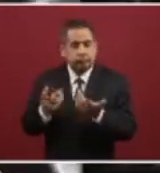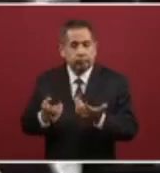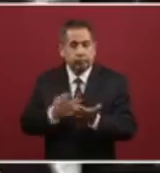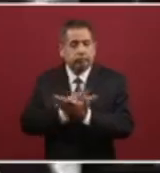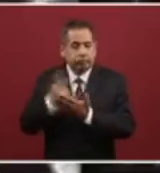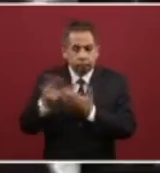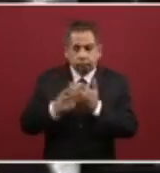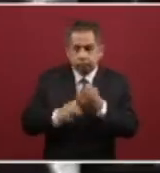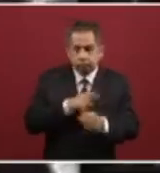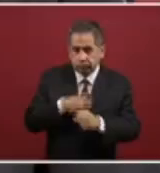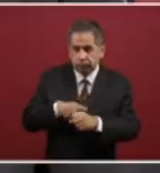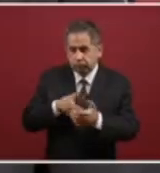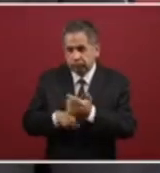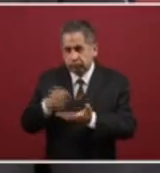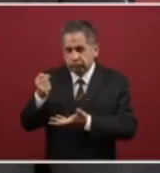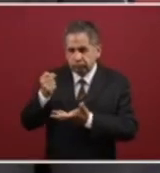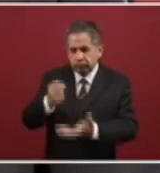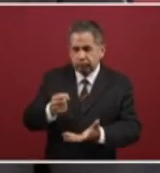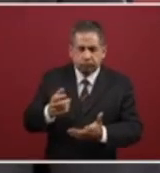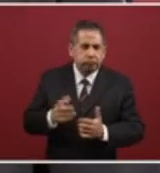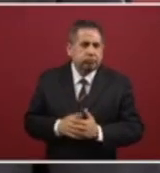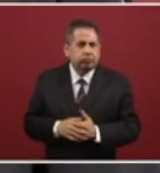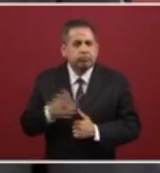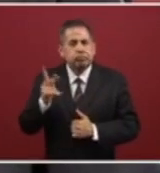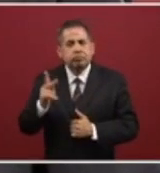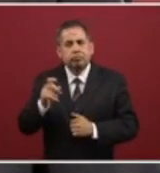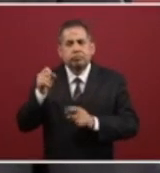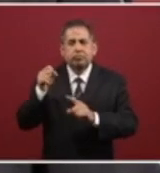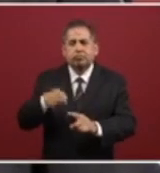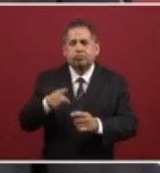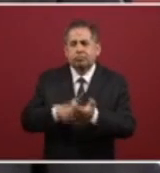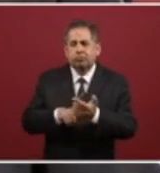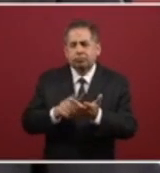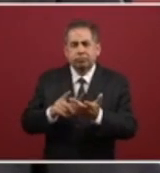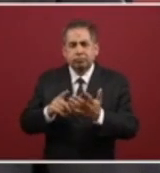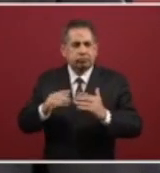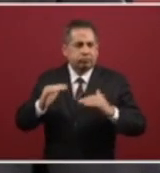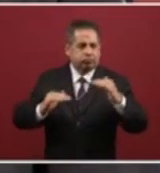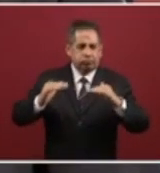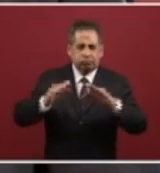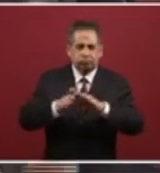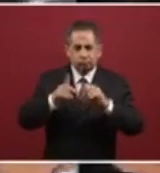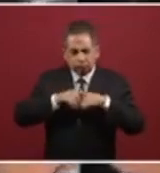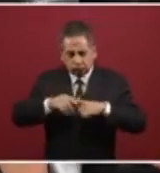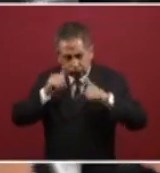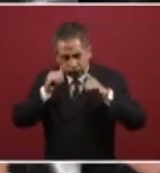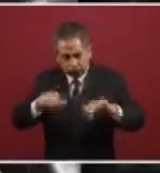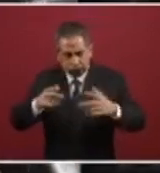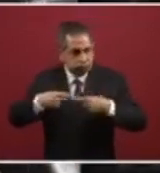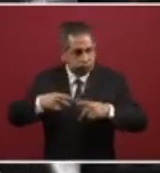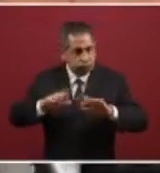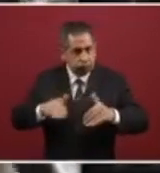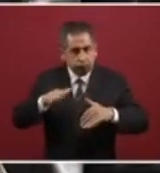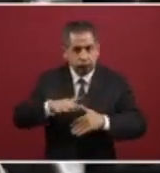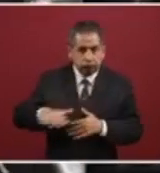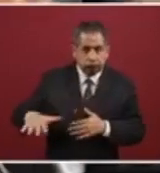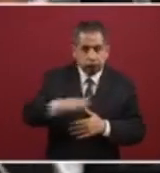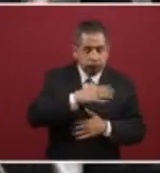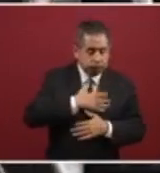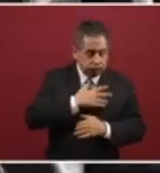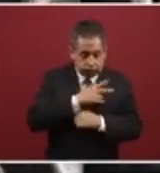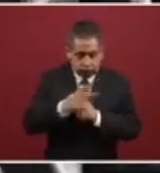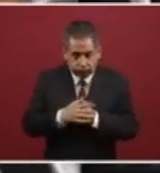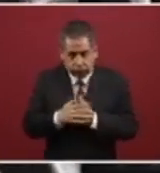nacionales? Usted ya mencionó el tema presupuestal, pero en el tema de del equilibrio de estar atendiendo la población de nuestro país